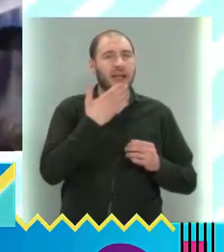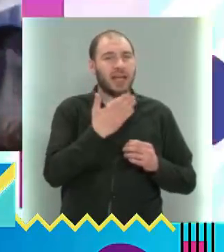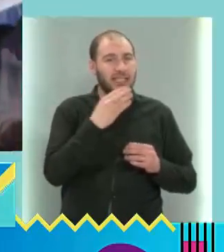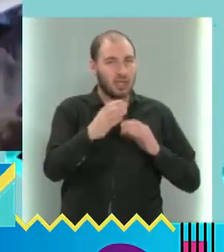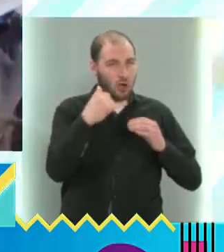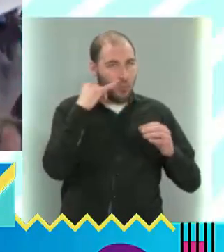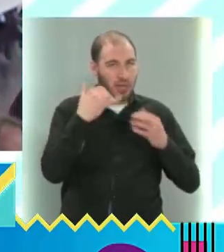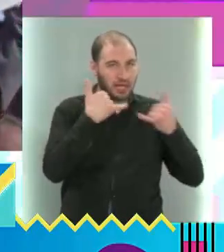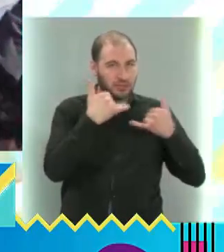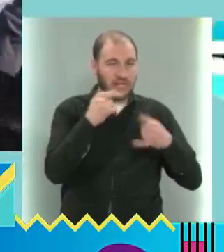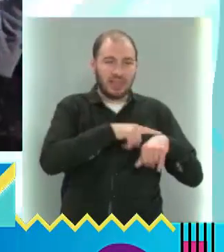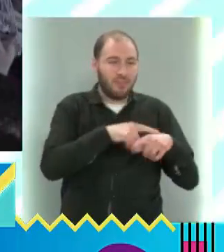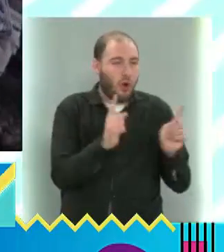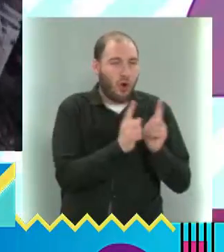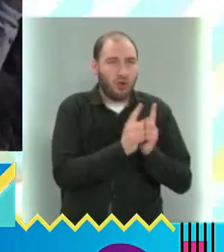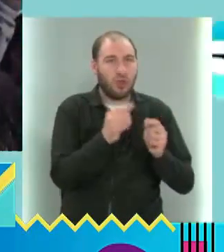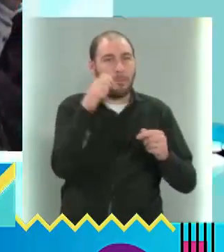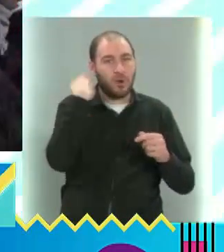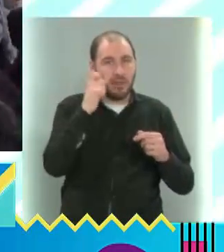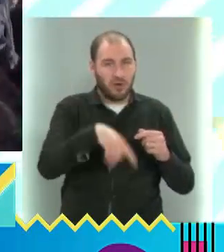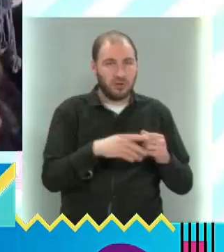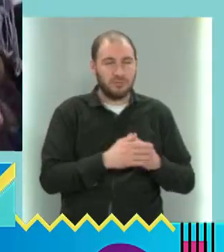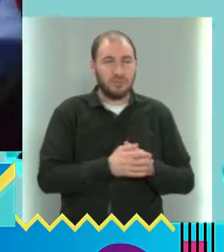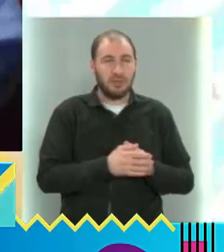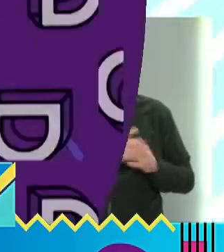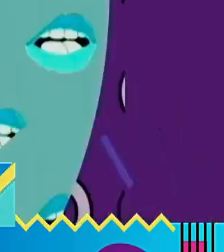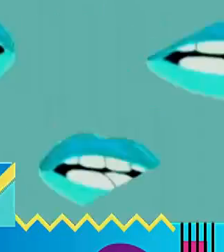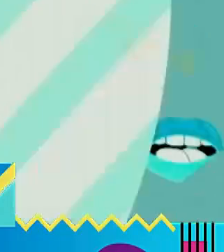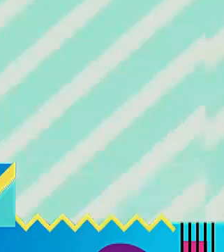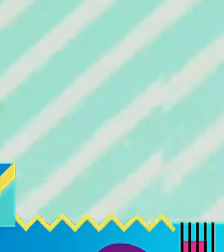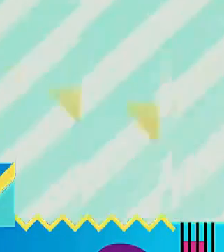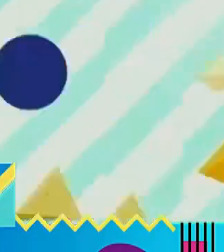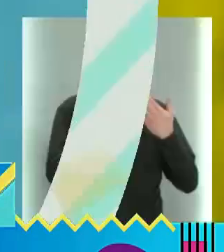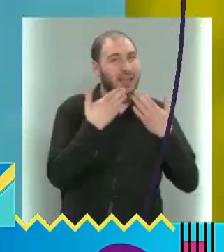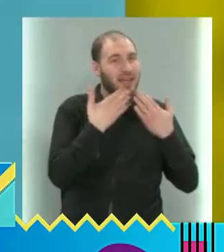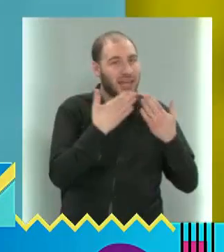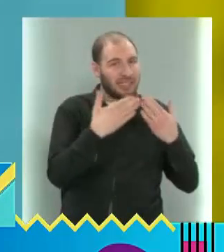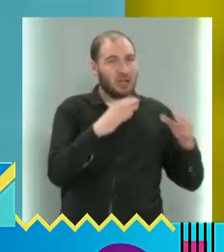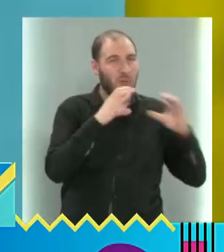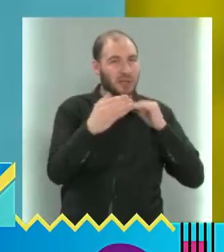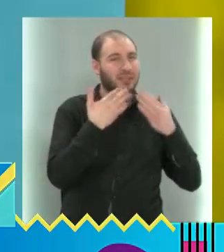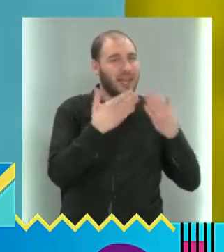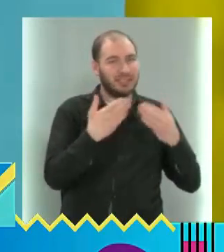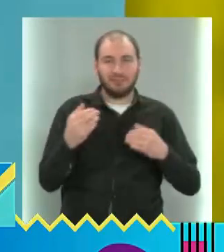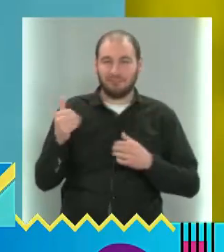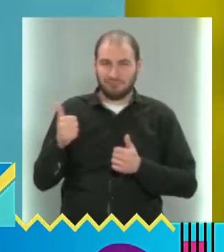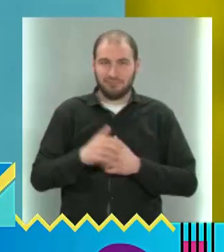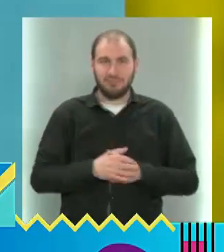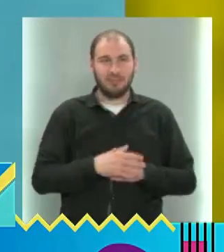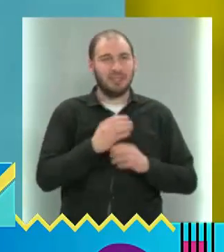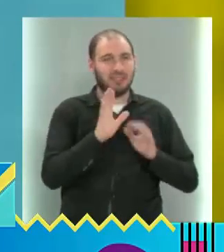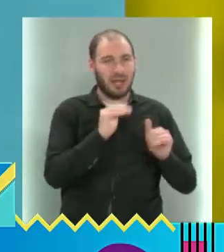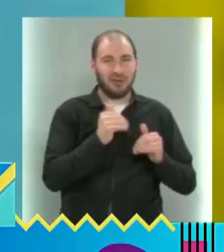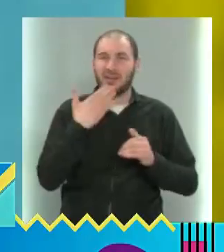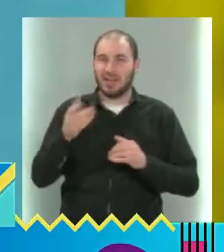la comunicación, tenemos poco tiempo para el programa de hoy, le voy a agradecer nuevamente por esta comunicación. Muchísimas gracias. Favor. Hasta